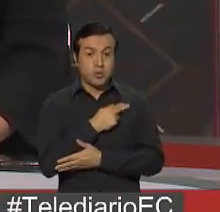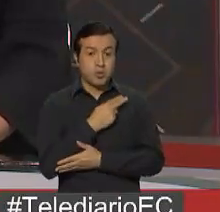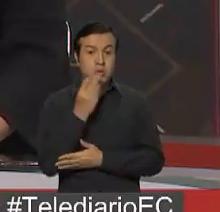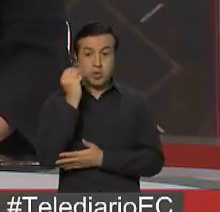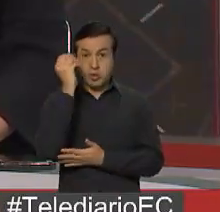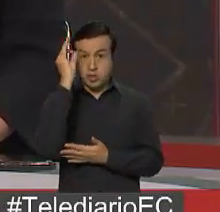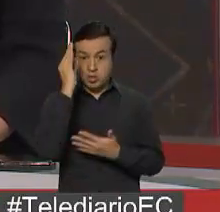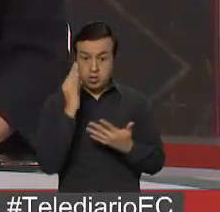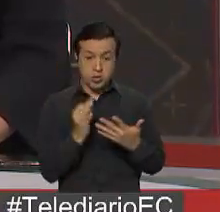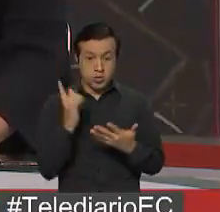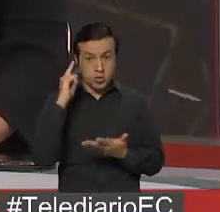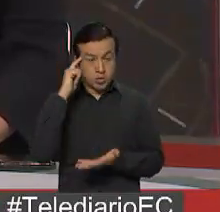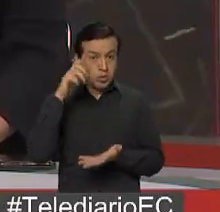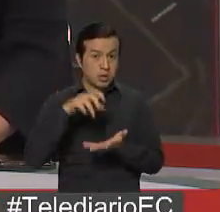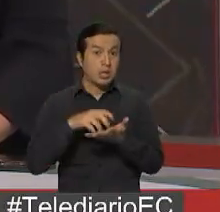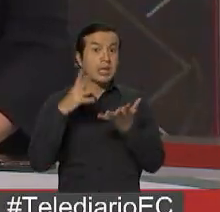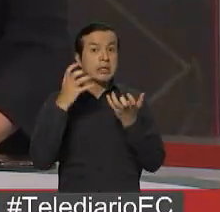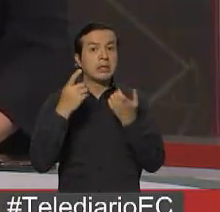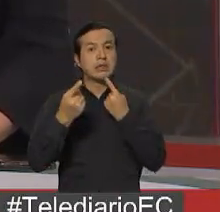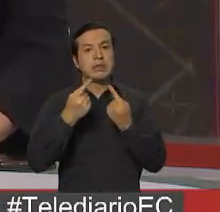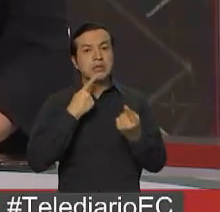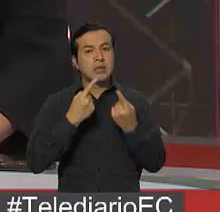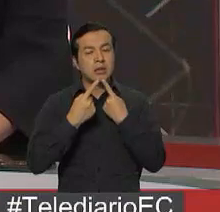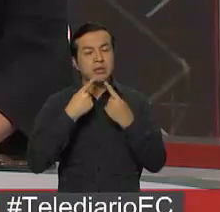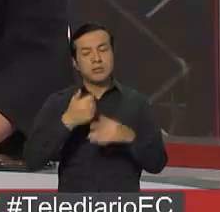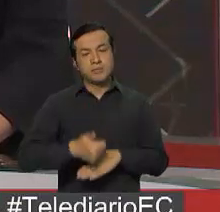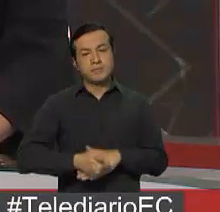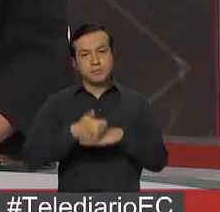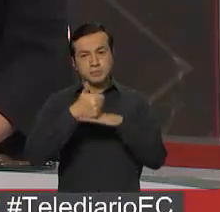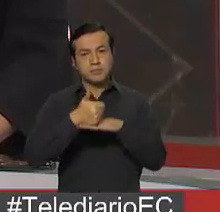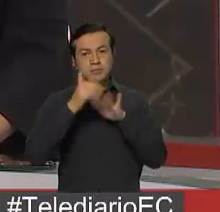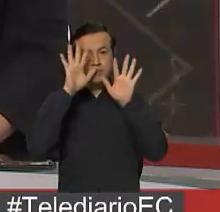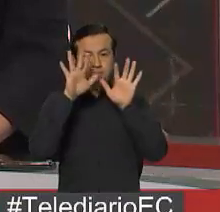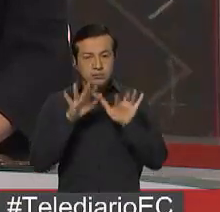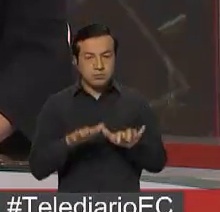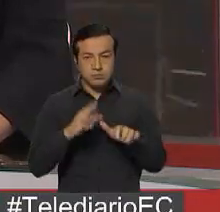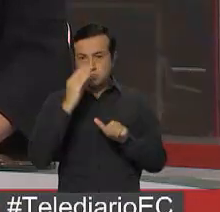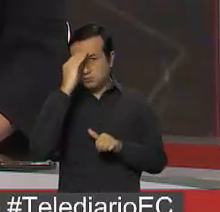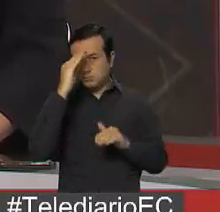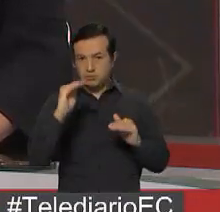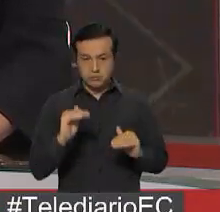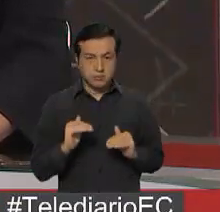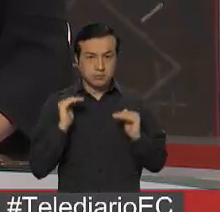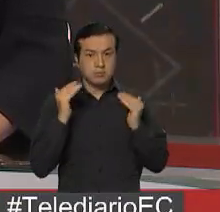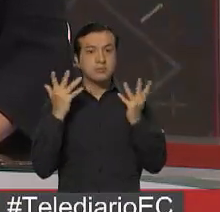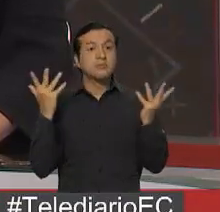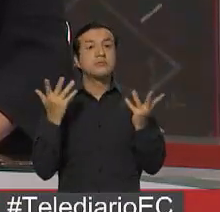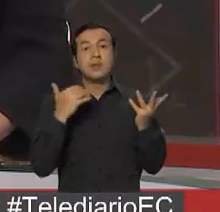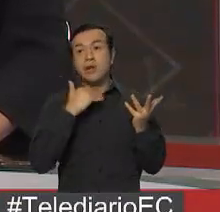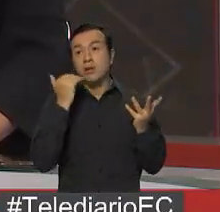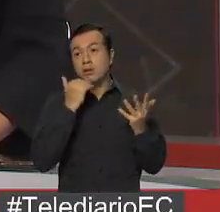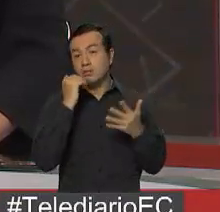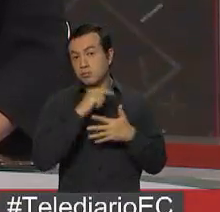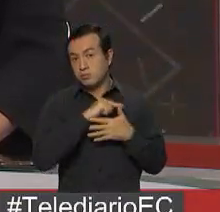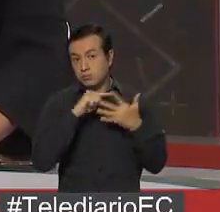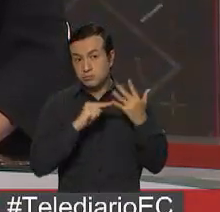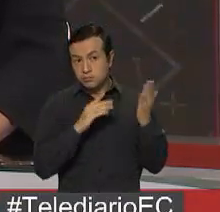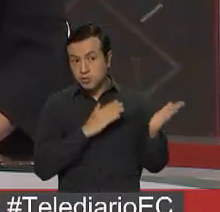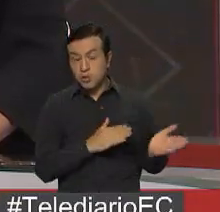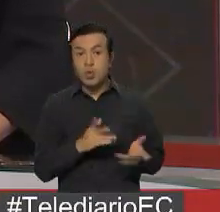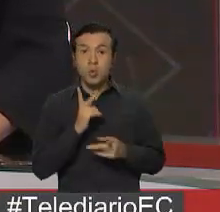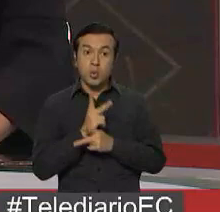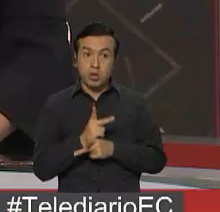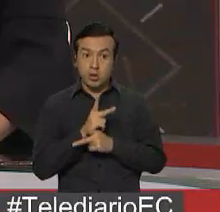reciben recursos del estado esperan mantener un diálogo con las autoridades de la secretaría de educación superior para buscar alternativas que eviten el